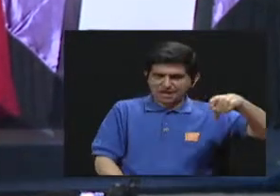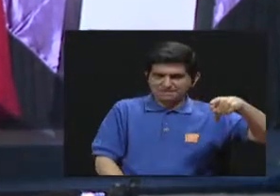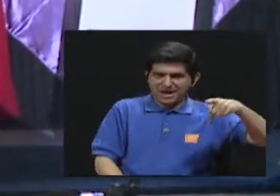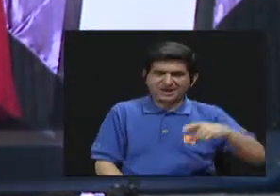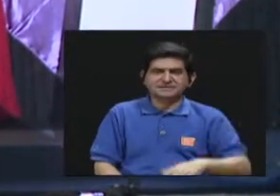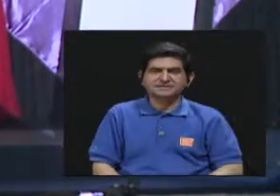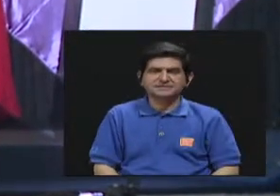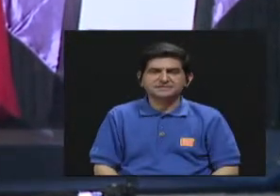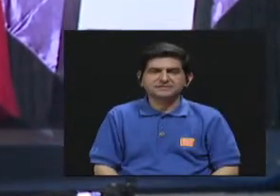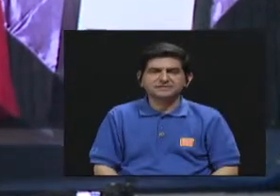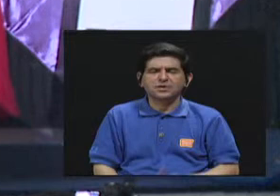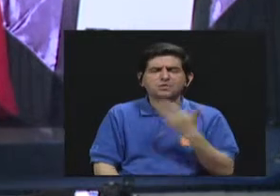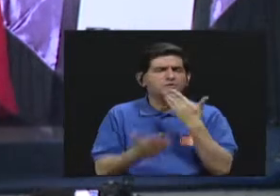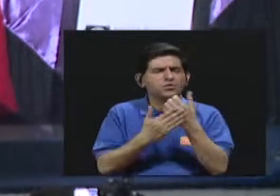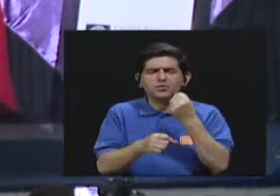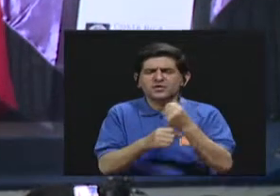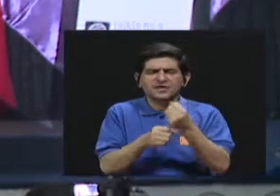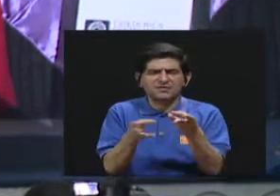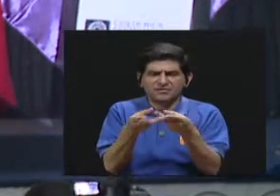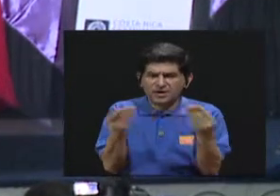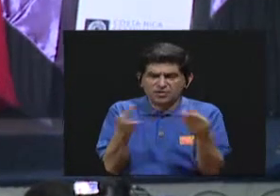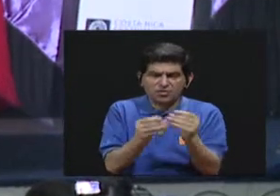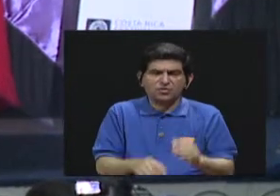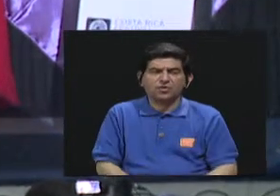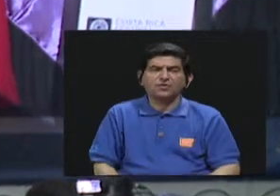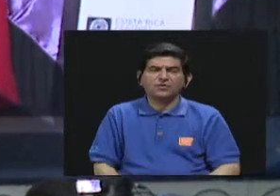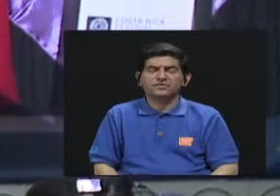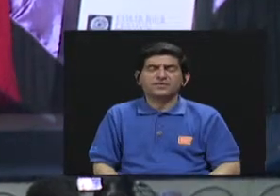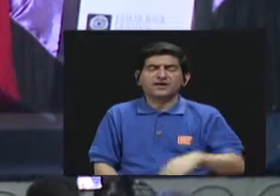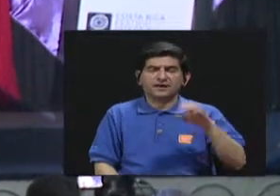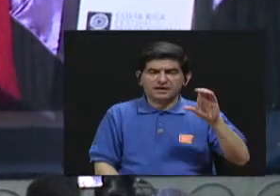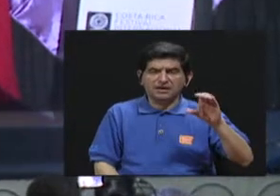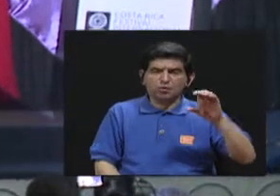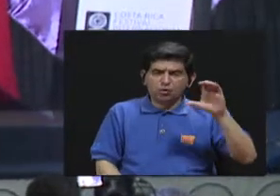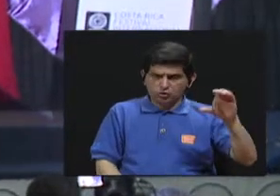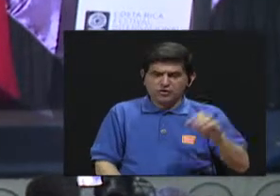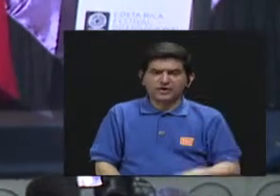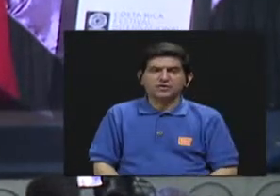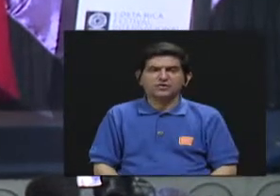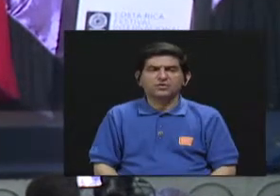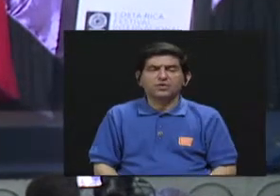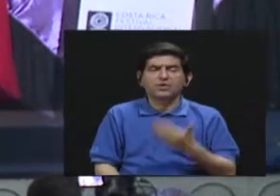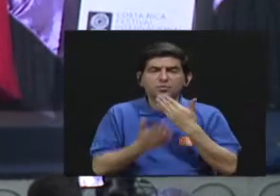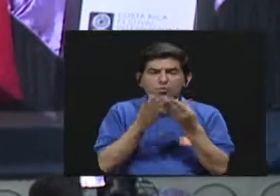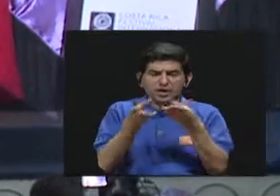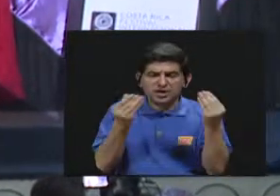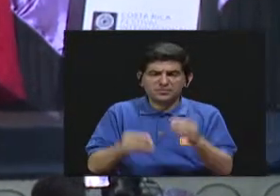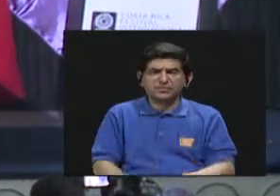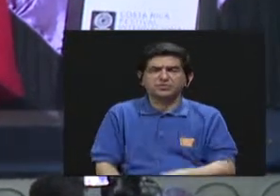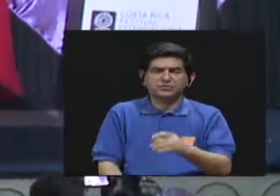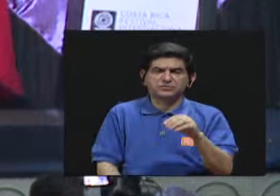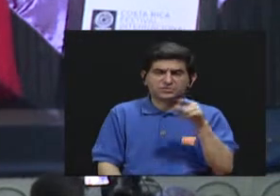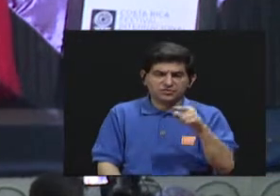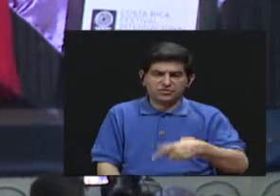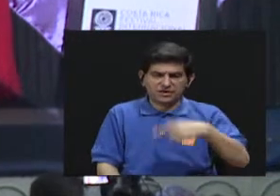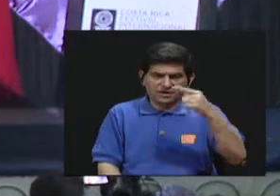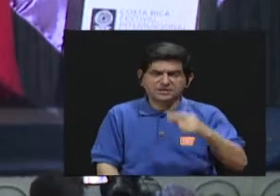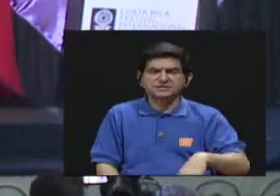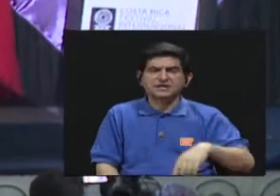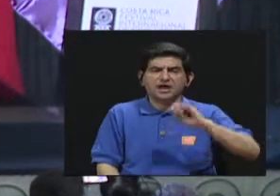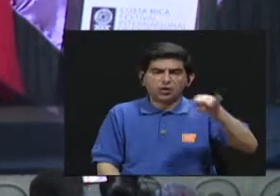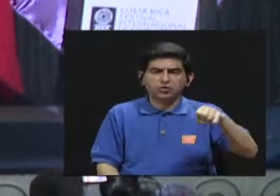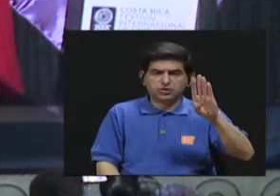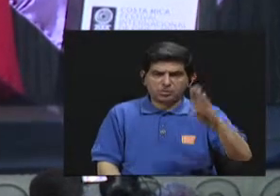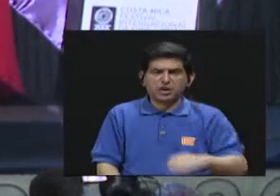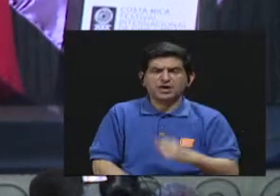un buenísimo trabajo de producción de Cabo Cordero, una muy buena producción ejecutiva de José Bolaños,